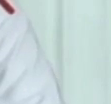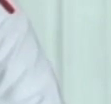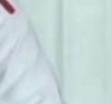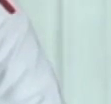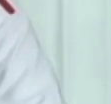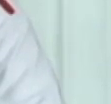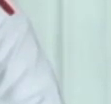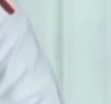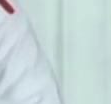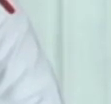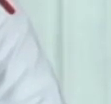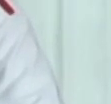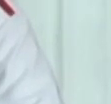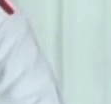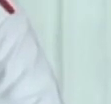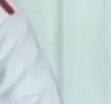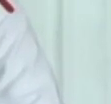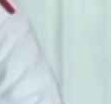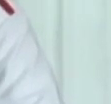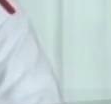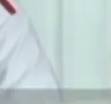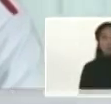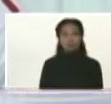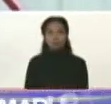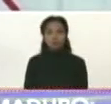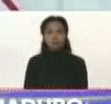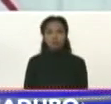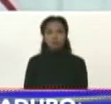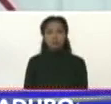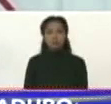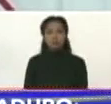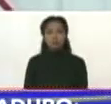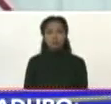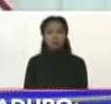Se llama fascismo, racismo, nazismo,